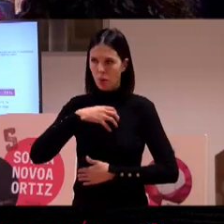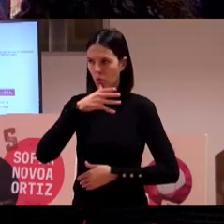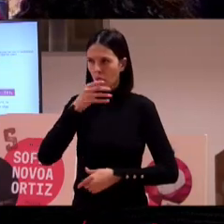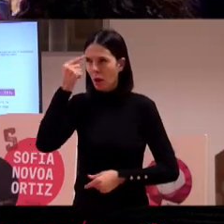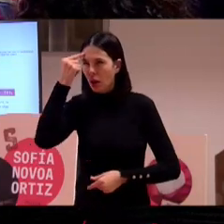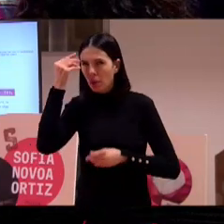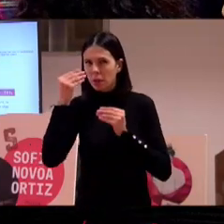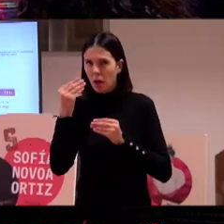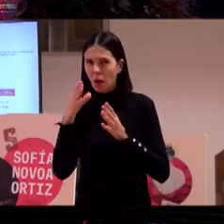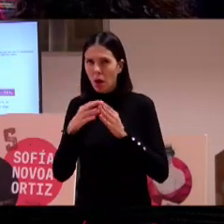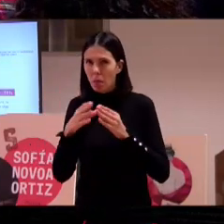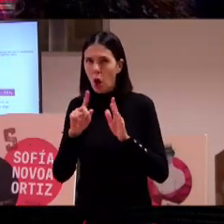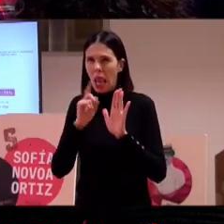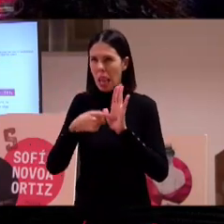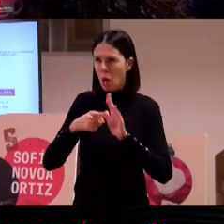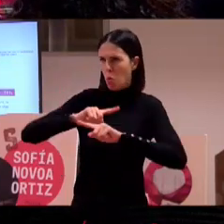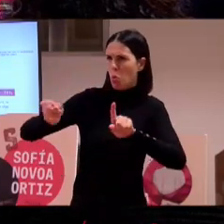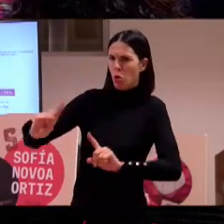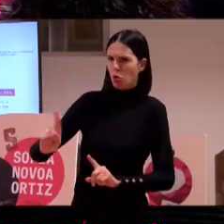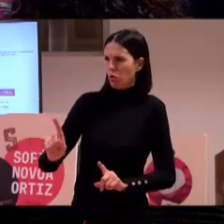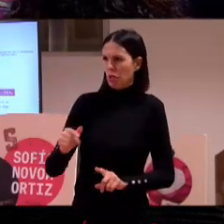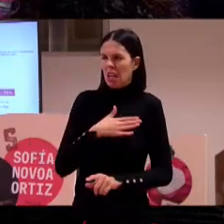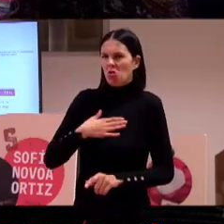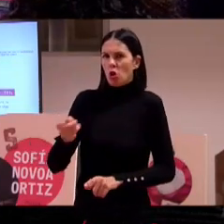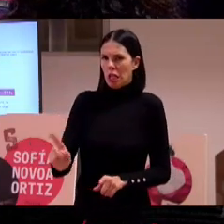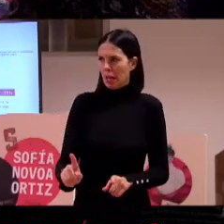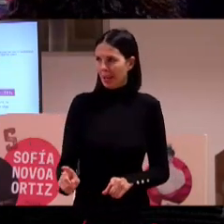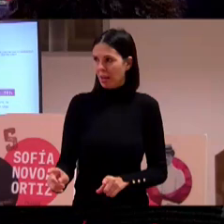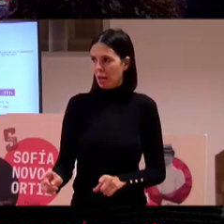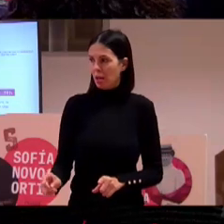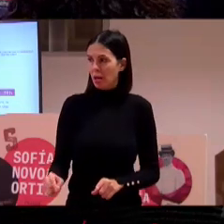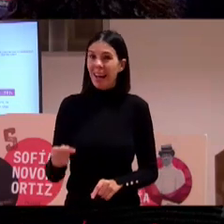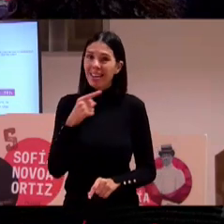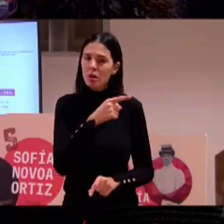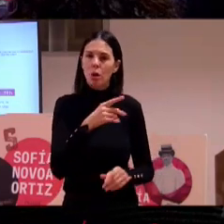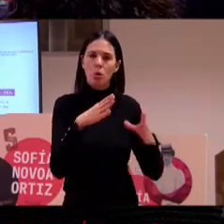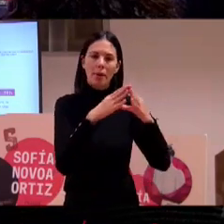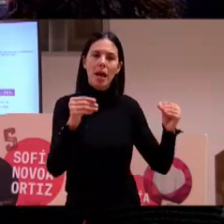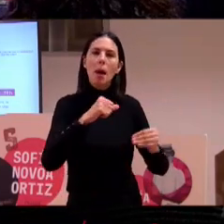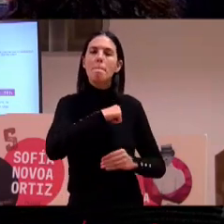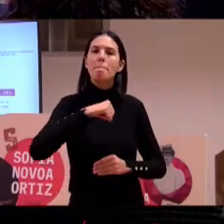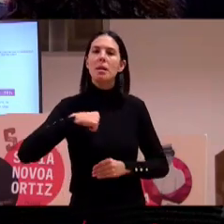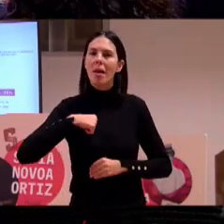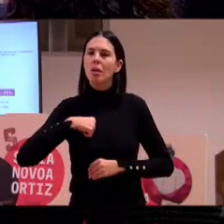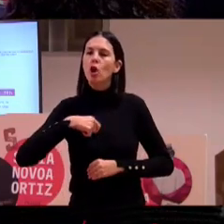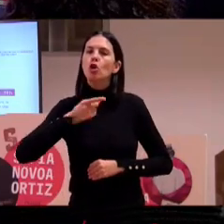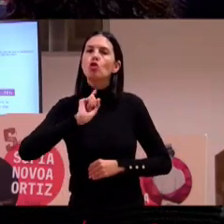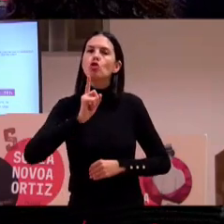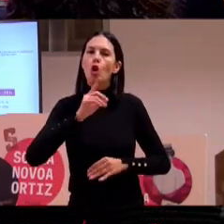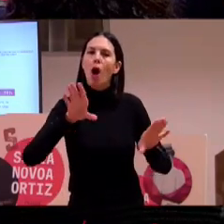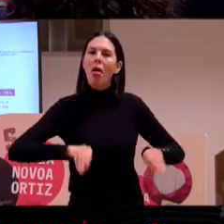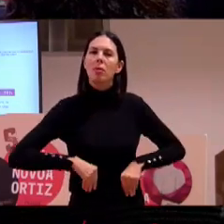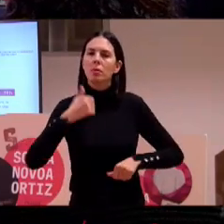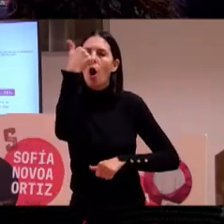cabeza, pero no había una ley diciendo sí, de hecho, que iban... eran universidades privadas que solo admitían